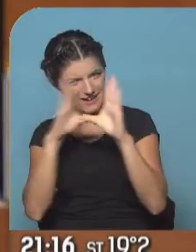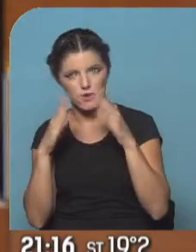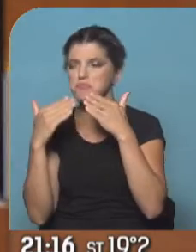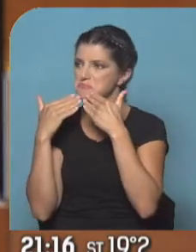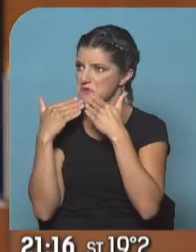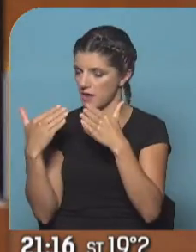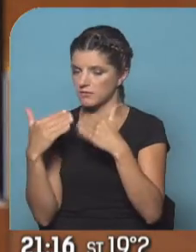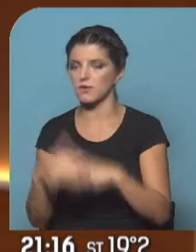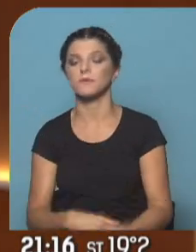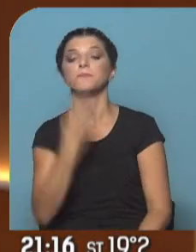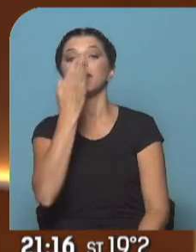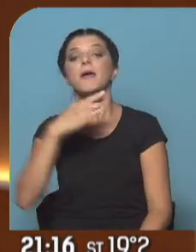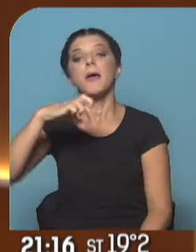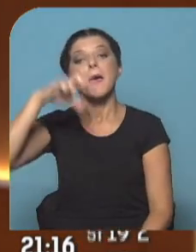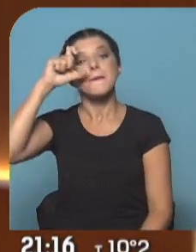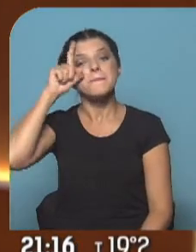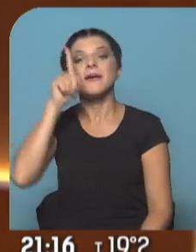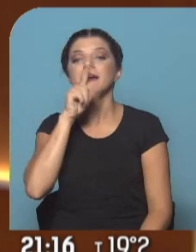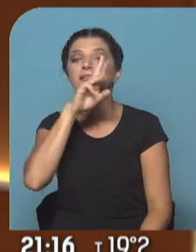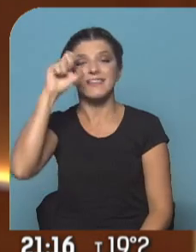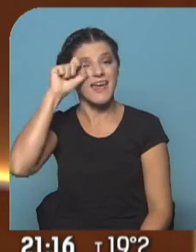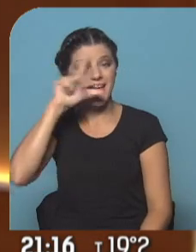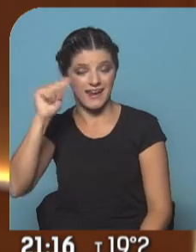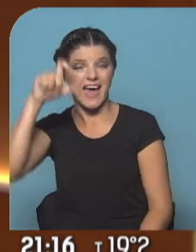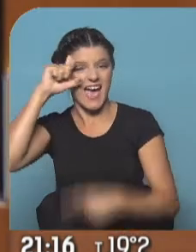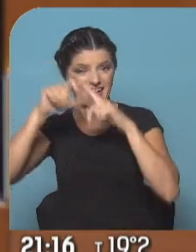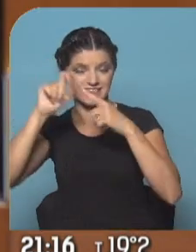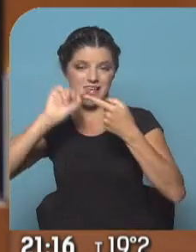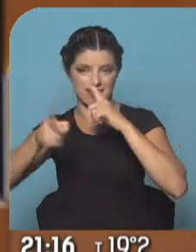El embajador Fernando Petrella, ex vicecanciller, aquí en el Noticiero Central de la TV Pública.